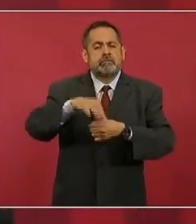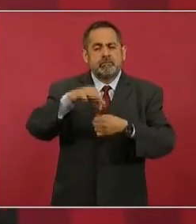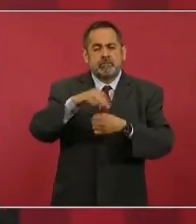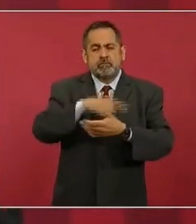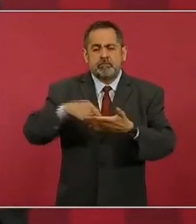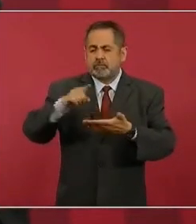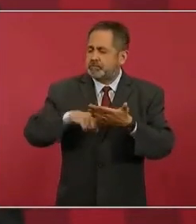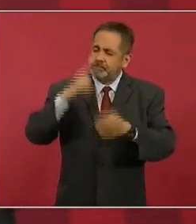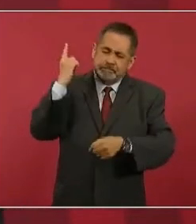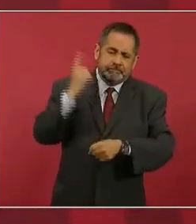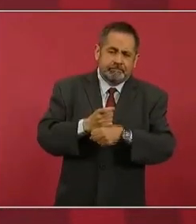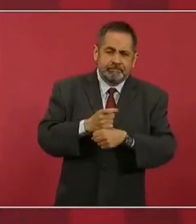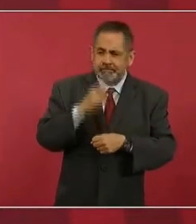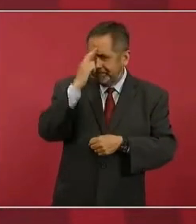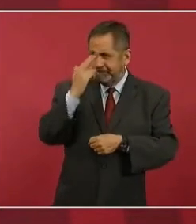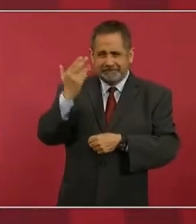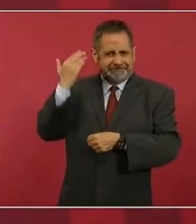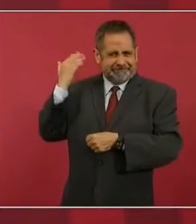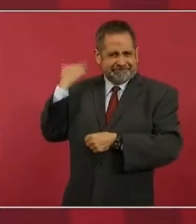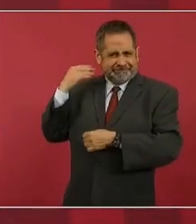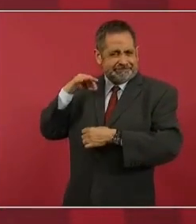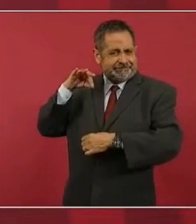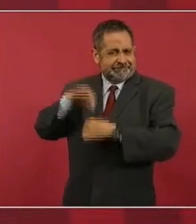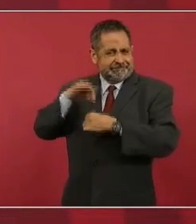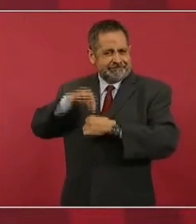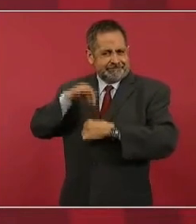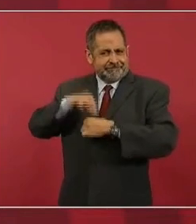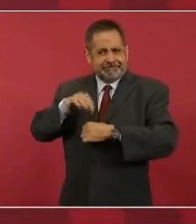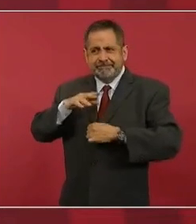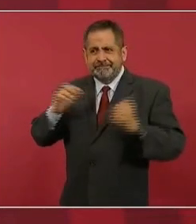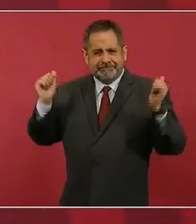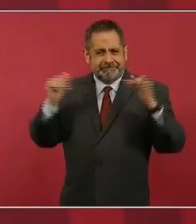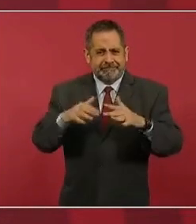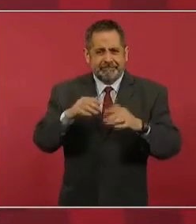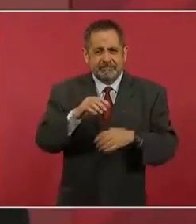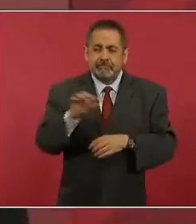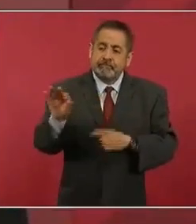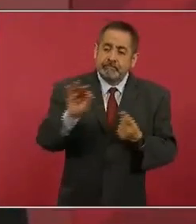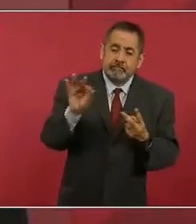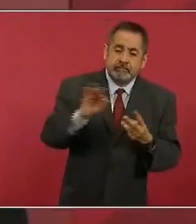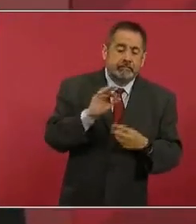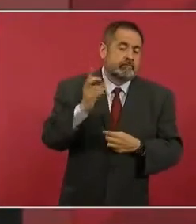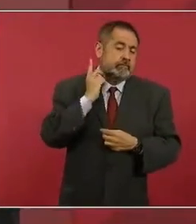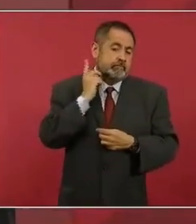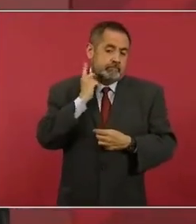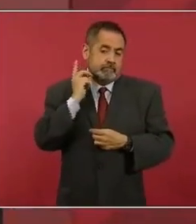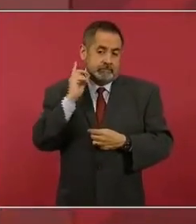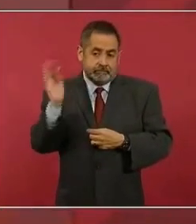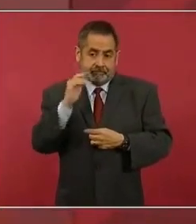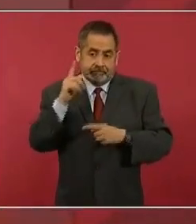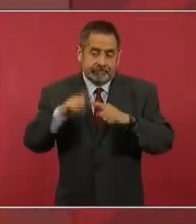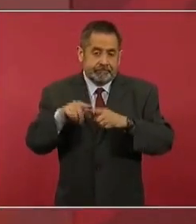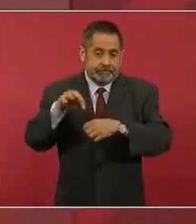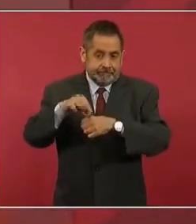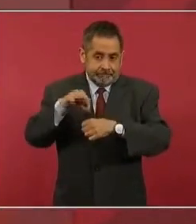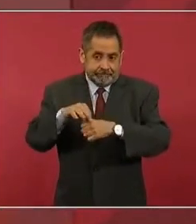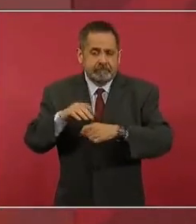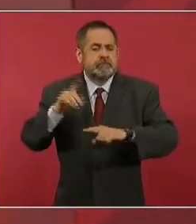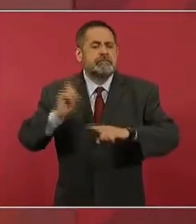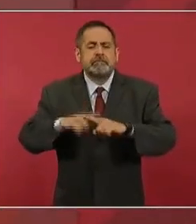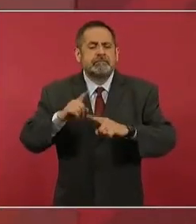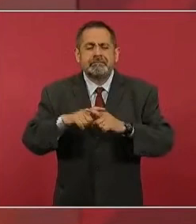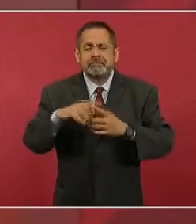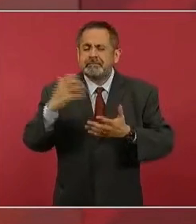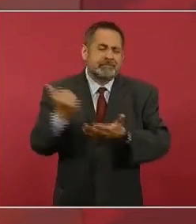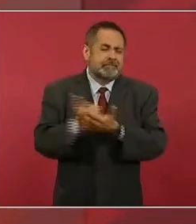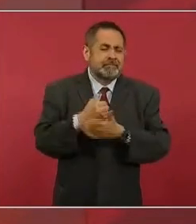en la elección intermedia pasada para diputados federales lo obtuvo